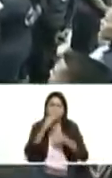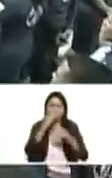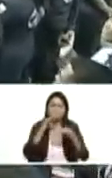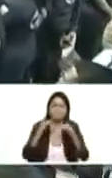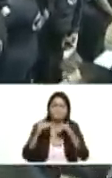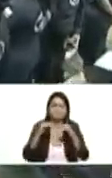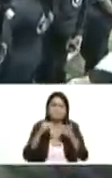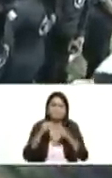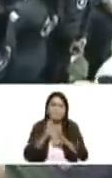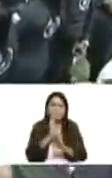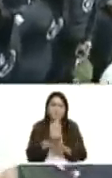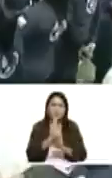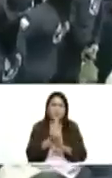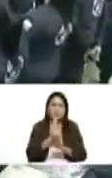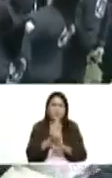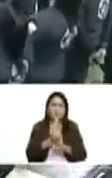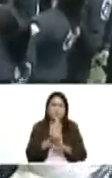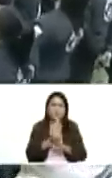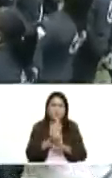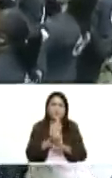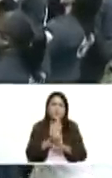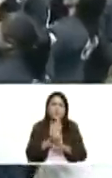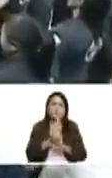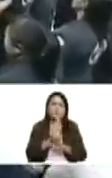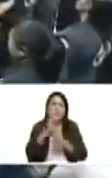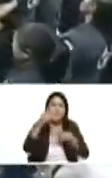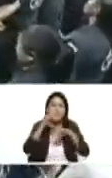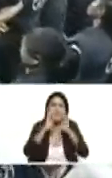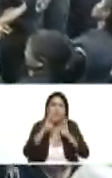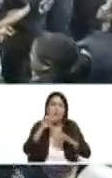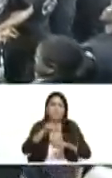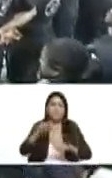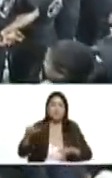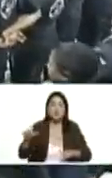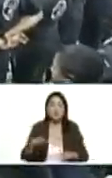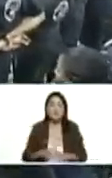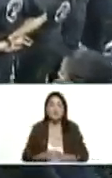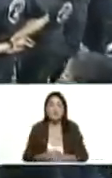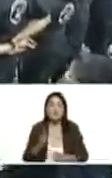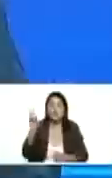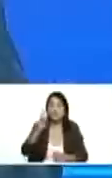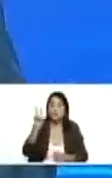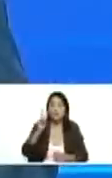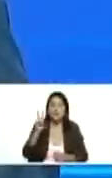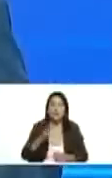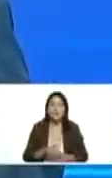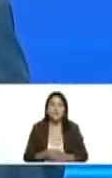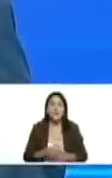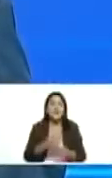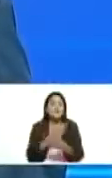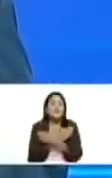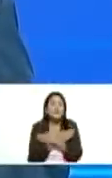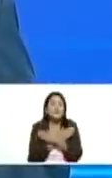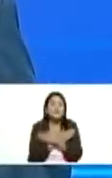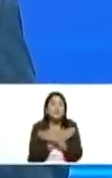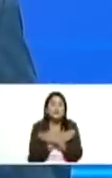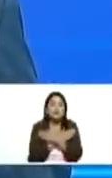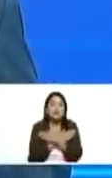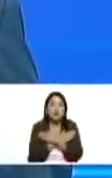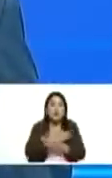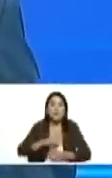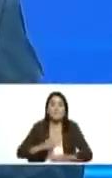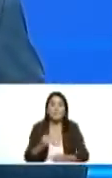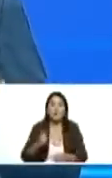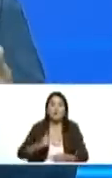proteger, para defender, para servir a nuestro pueblo. Igualmente felicito a todos los funcionarios policiales que